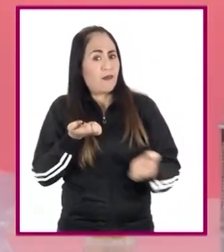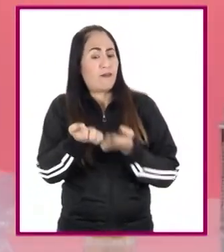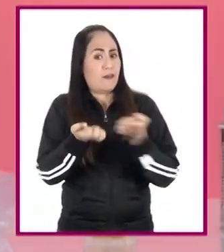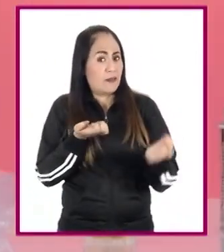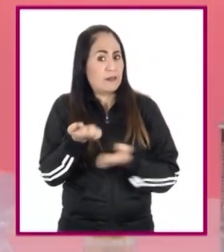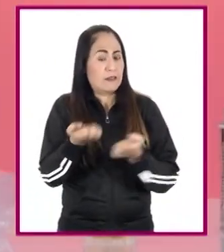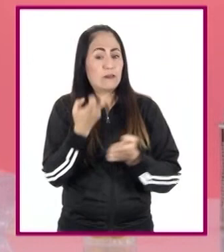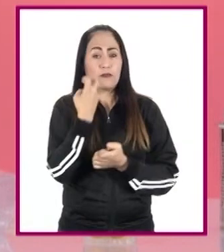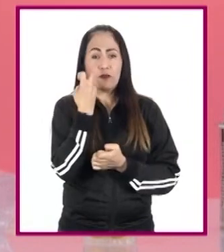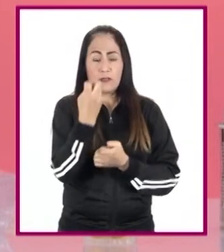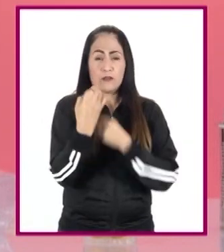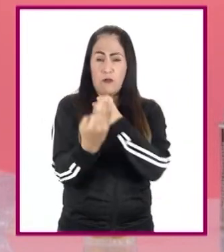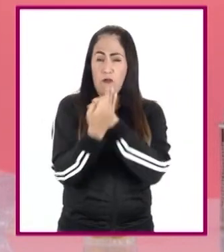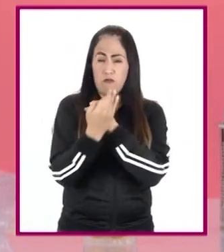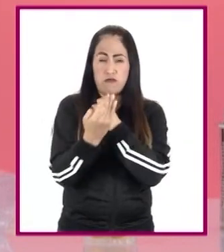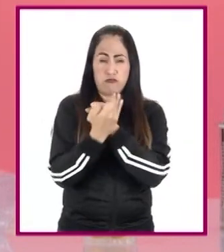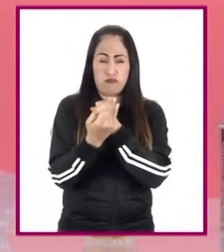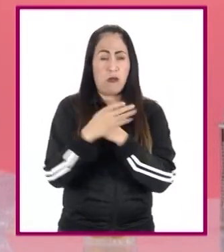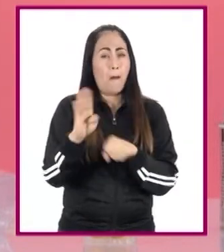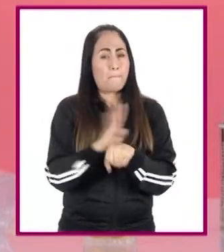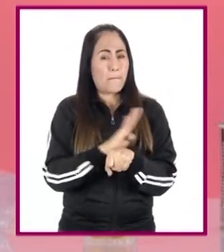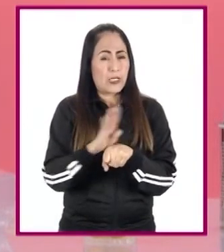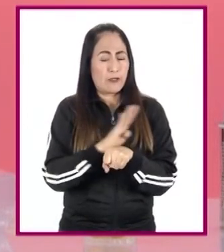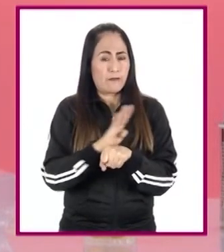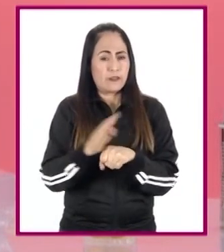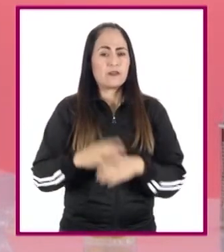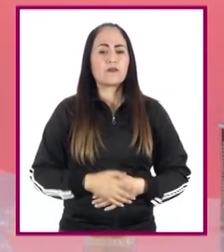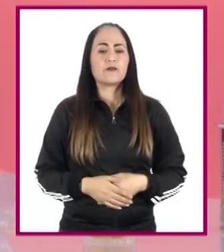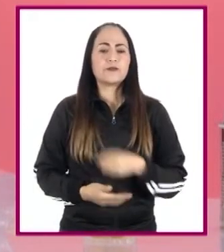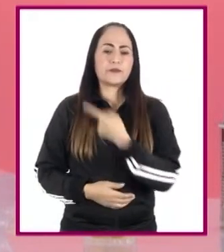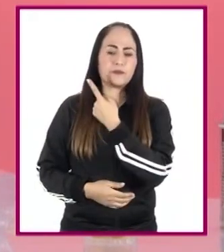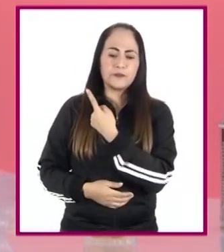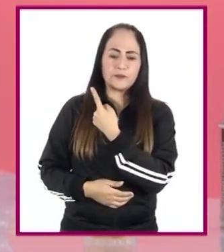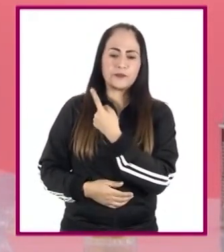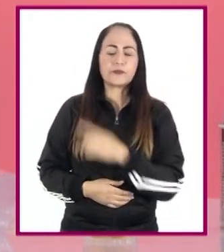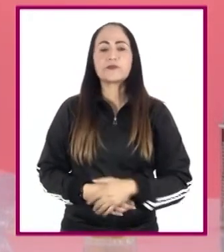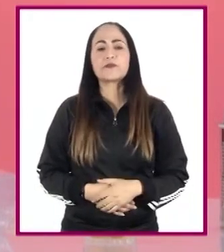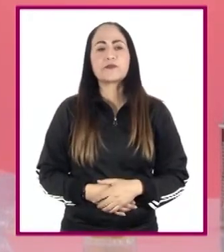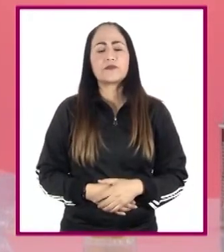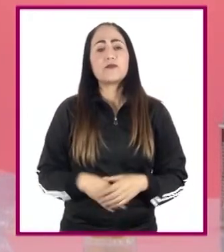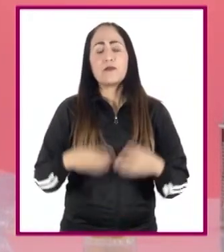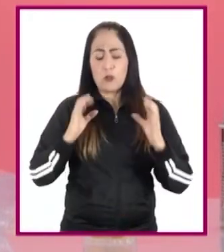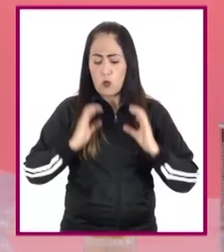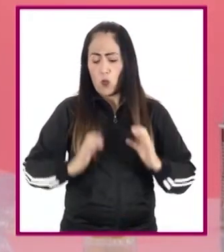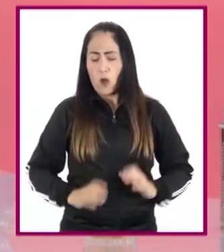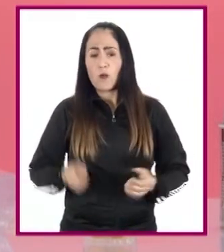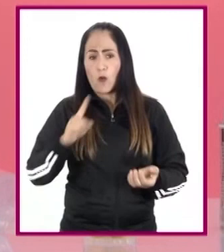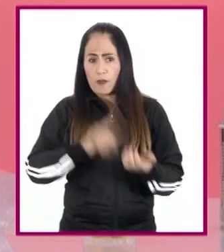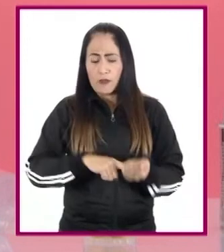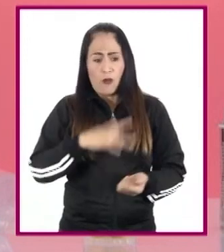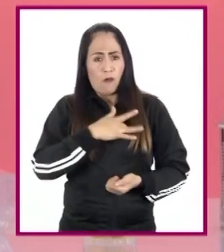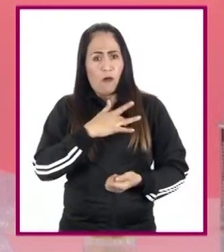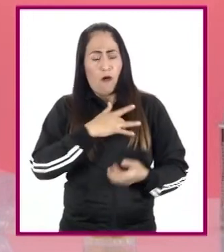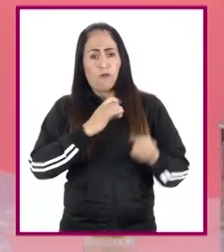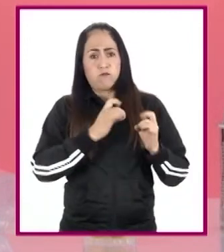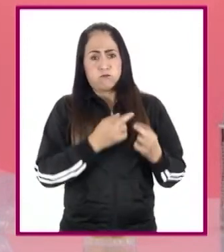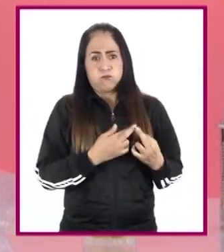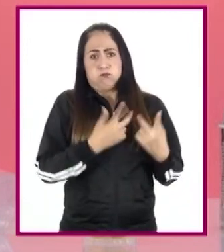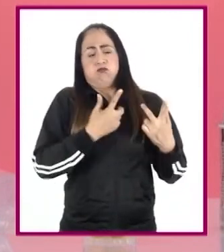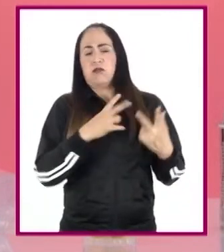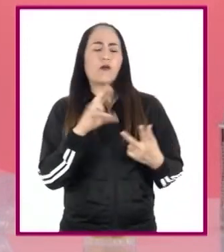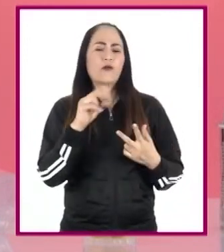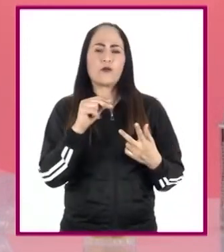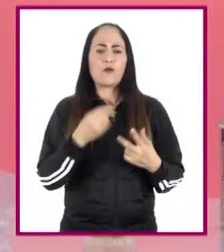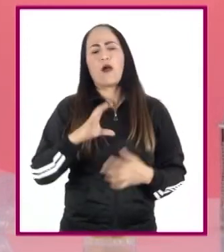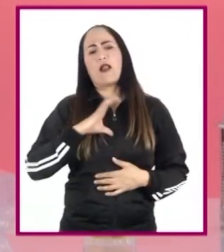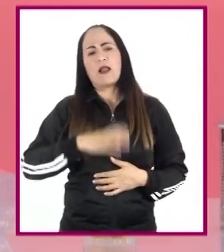como... Beneficios fisiológicos. Reduce el riesgo de padecer enfermedades cardiovasculares, tensión arterial alta,